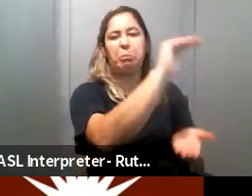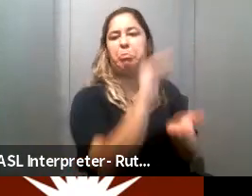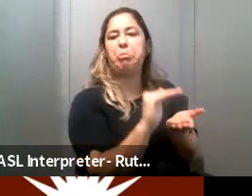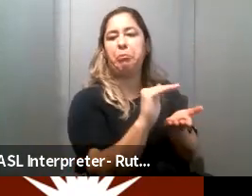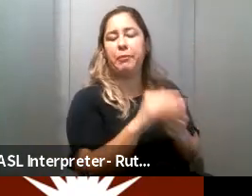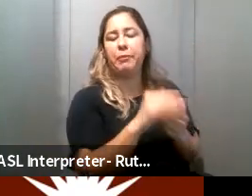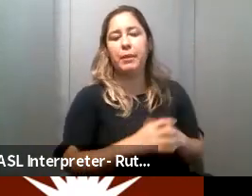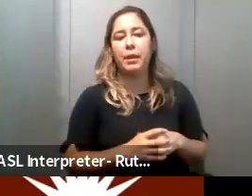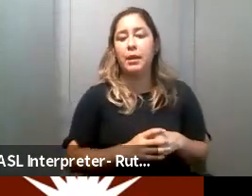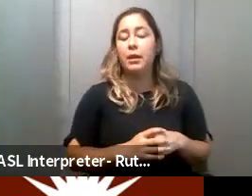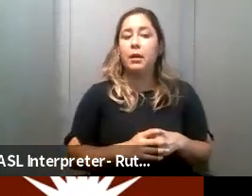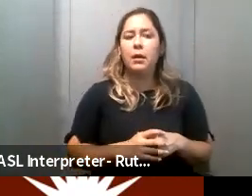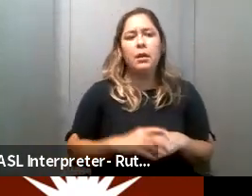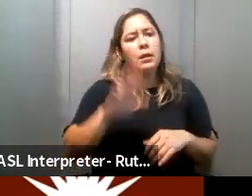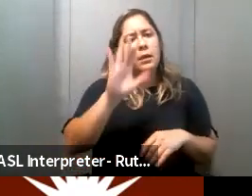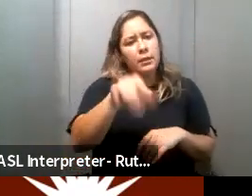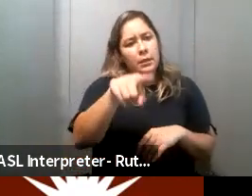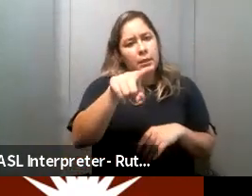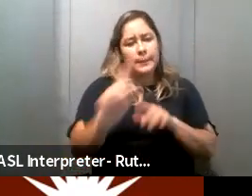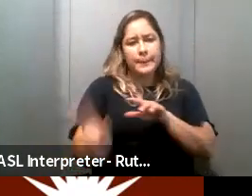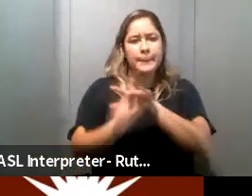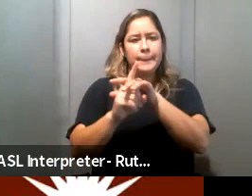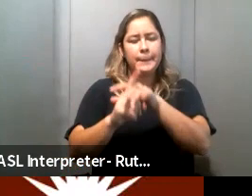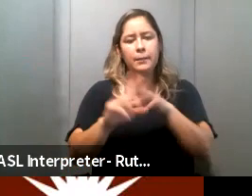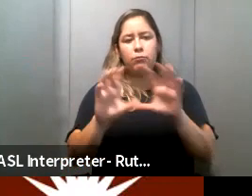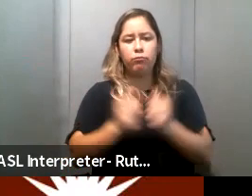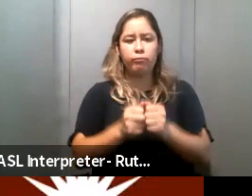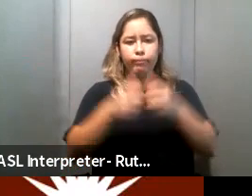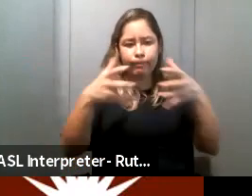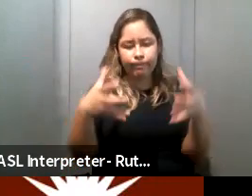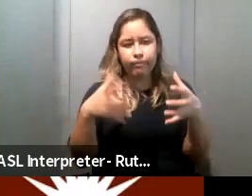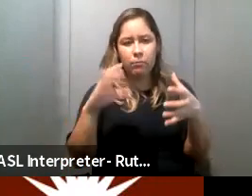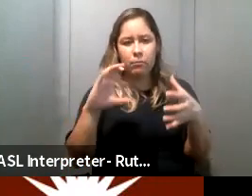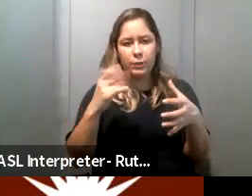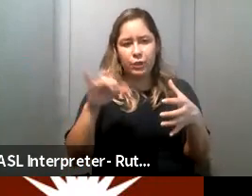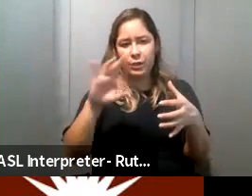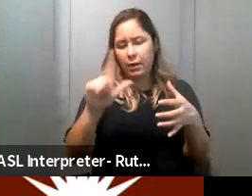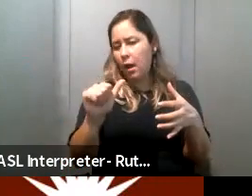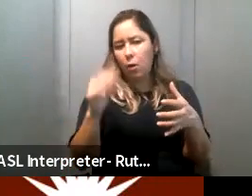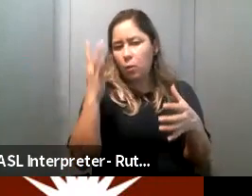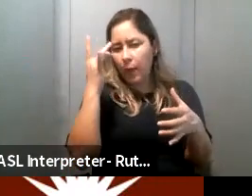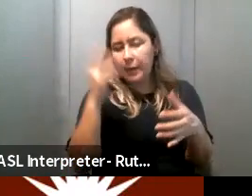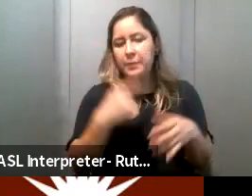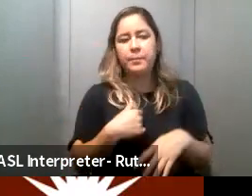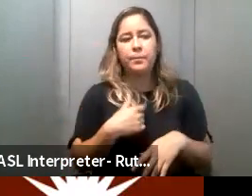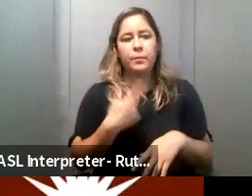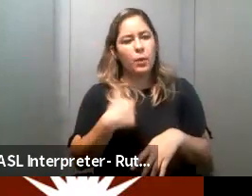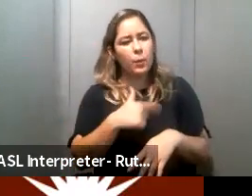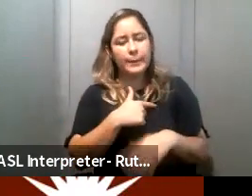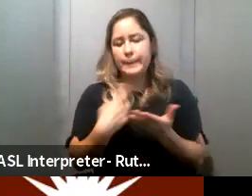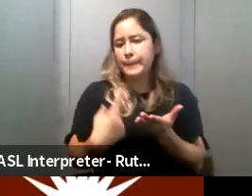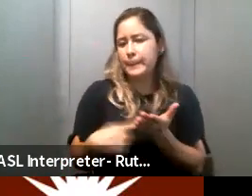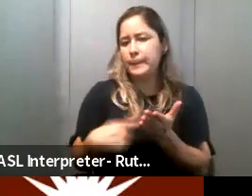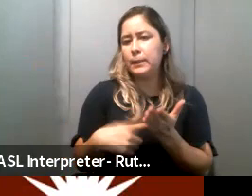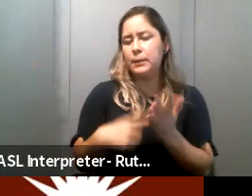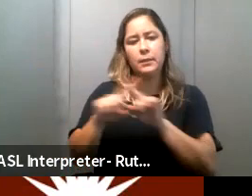de la gente, de la necesidad de tratar de combatir leyes antiinmigrantes y que